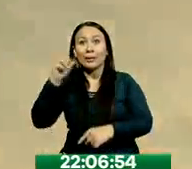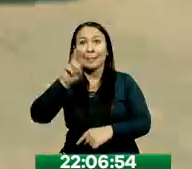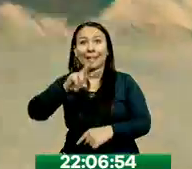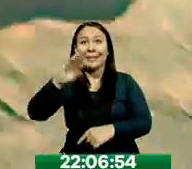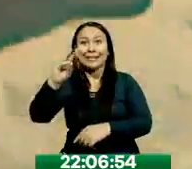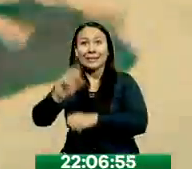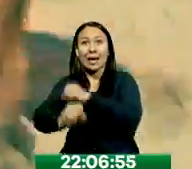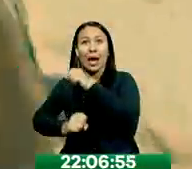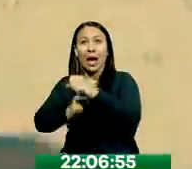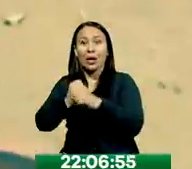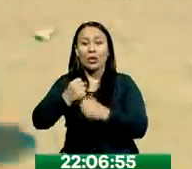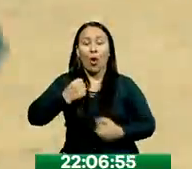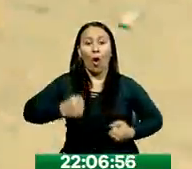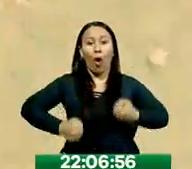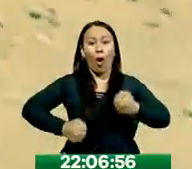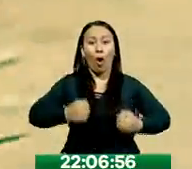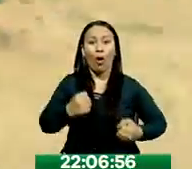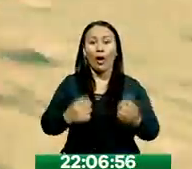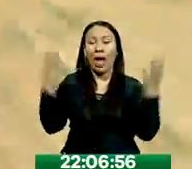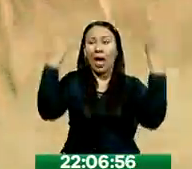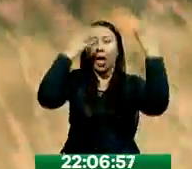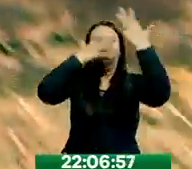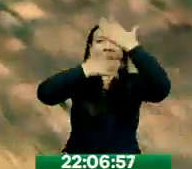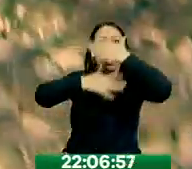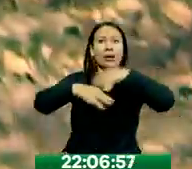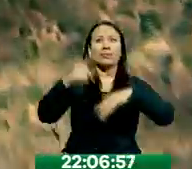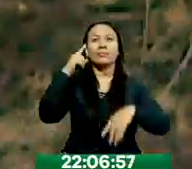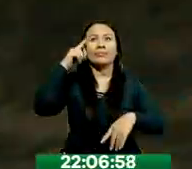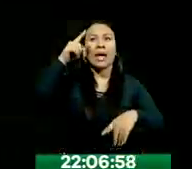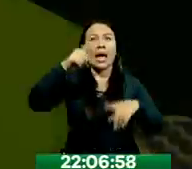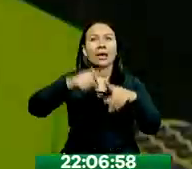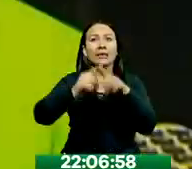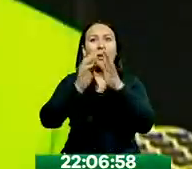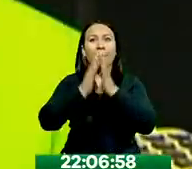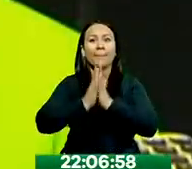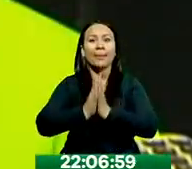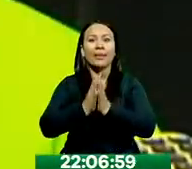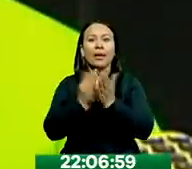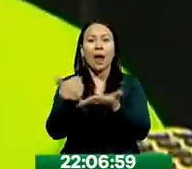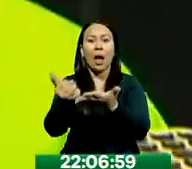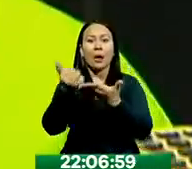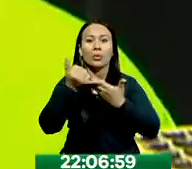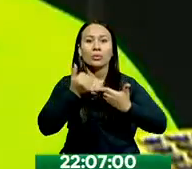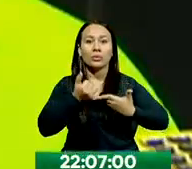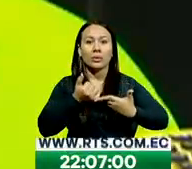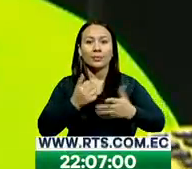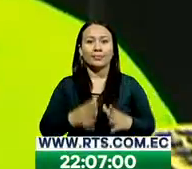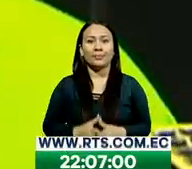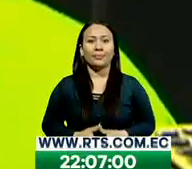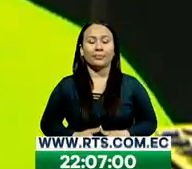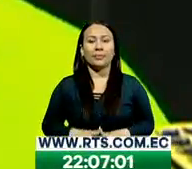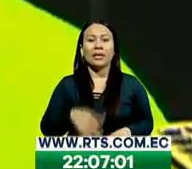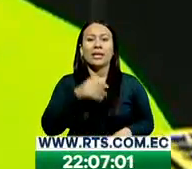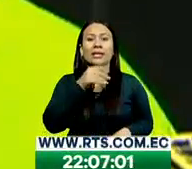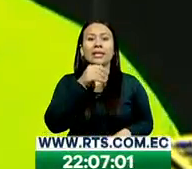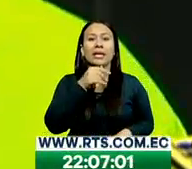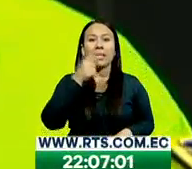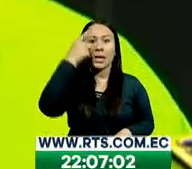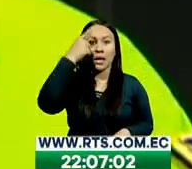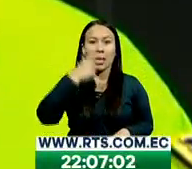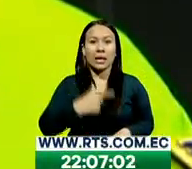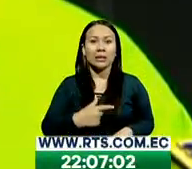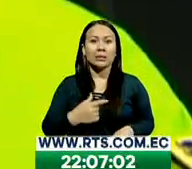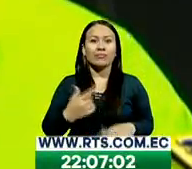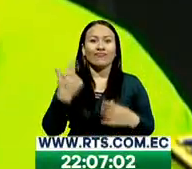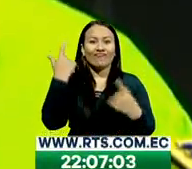y logró correr en medio de la confusión hasta pedir auxilio quien presenta una herida similar